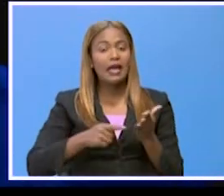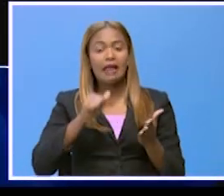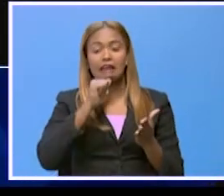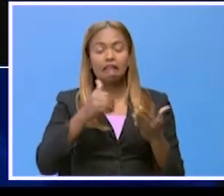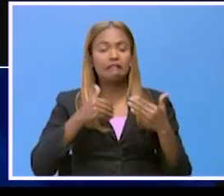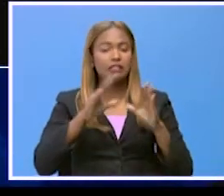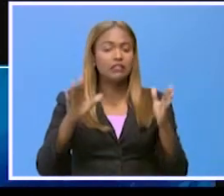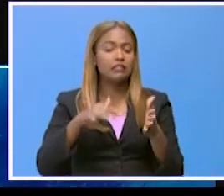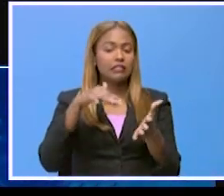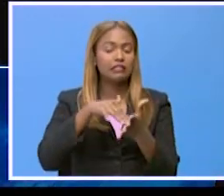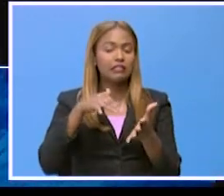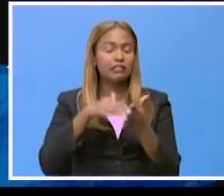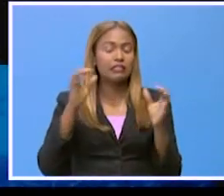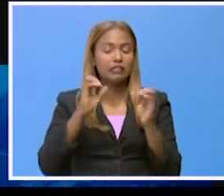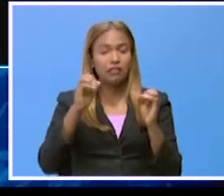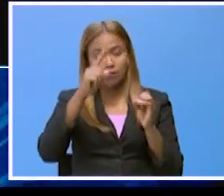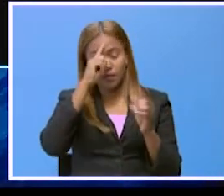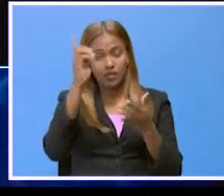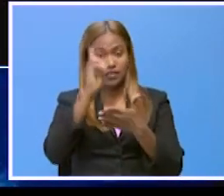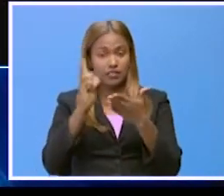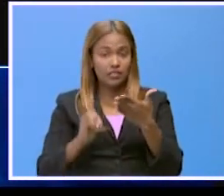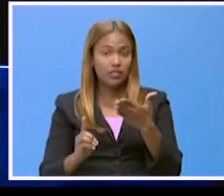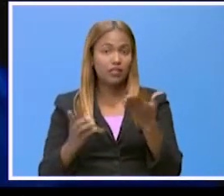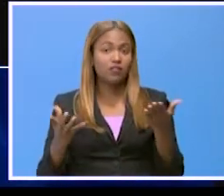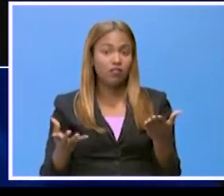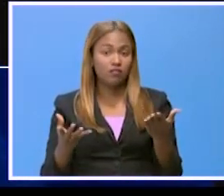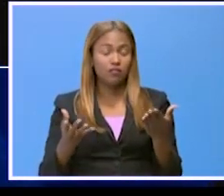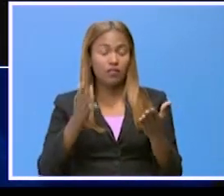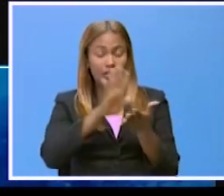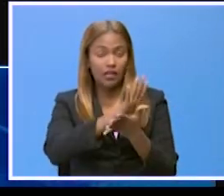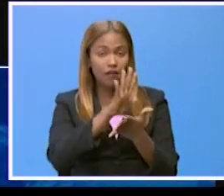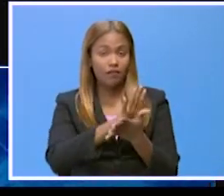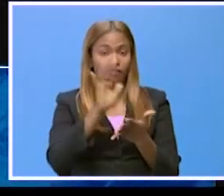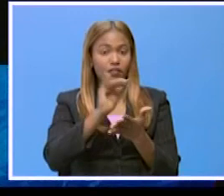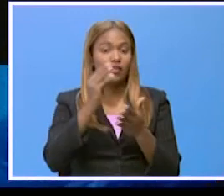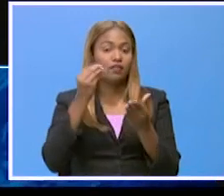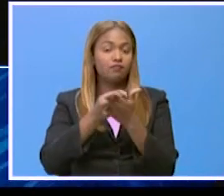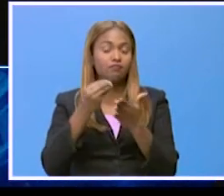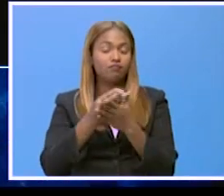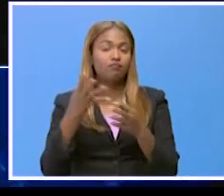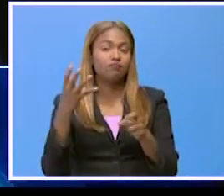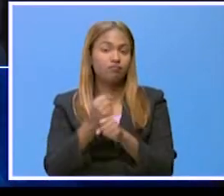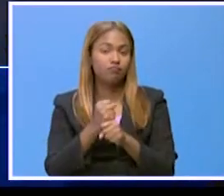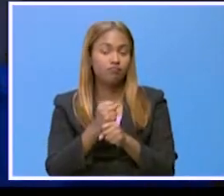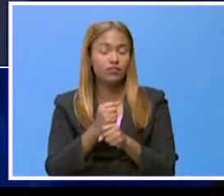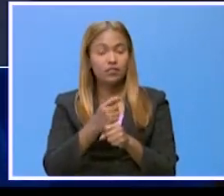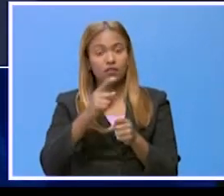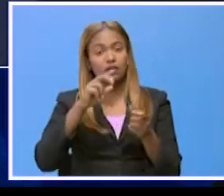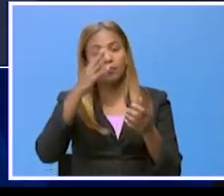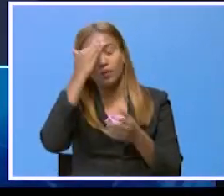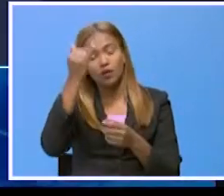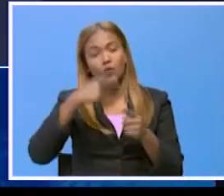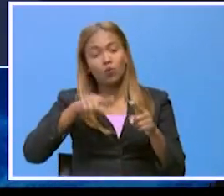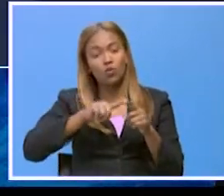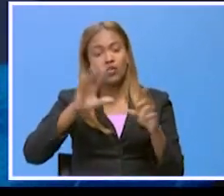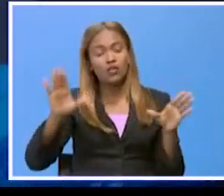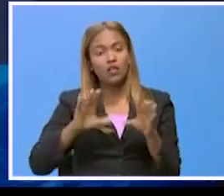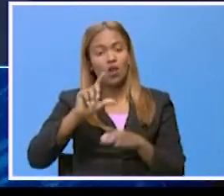hicieron los estudios de suelo para el diseño y el presupuesto 2009